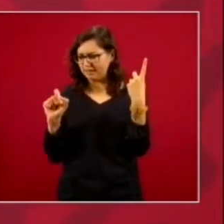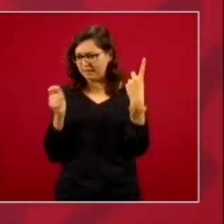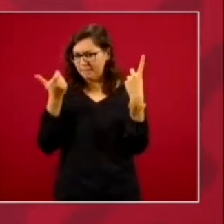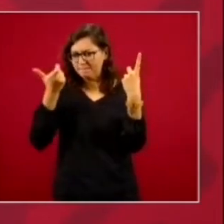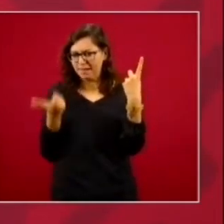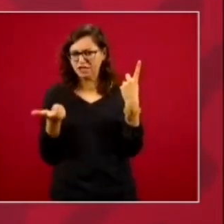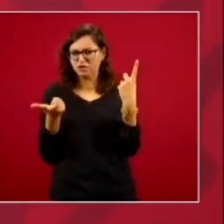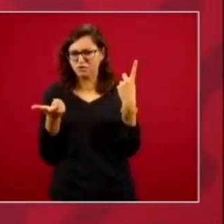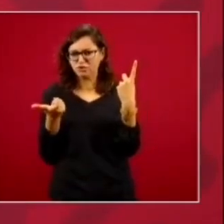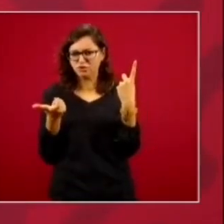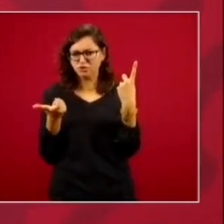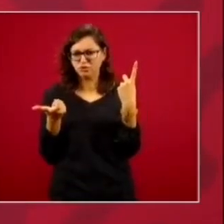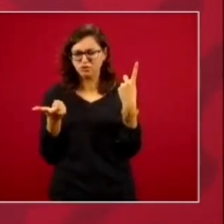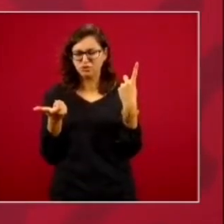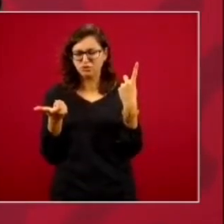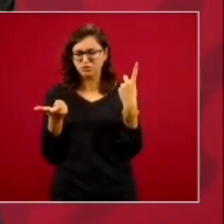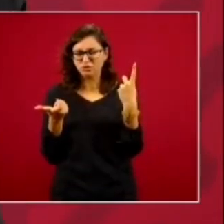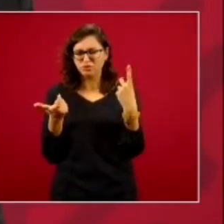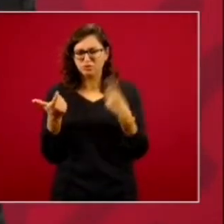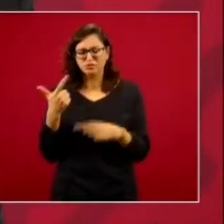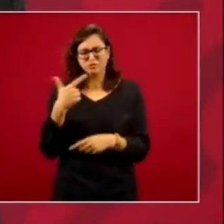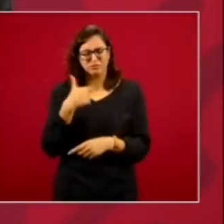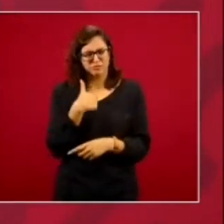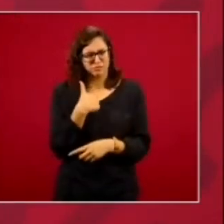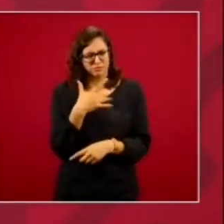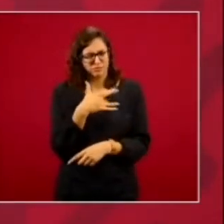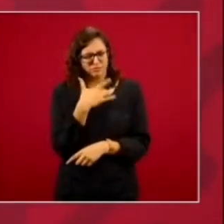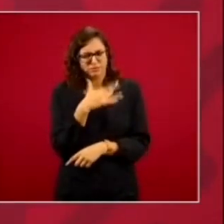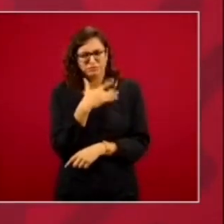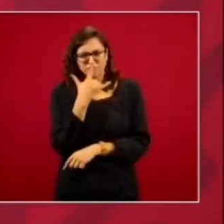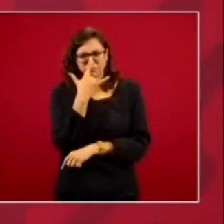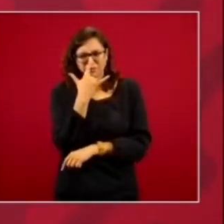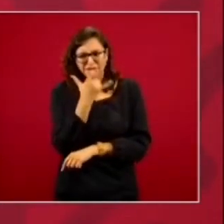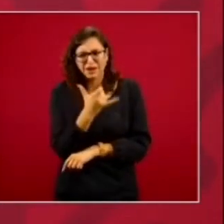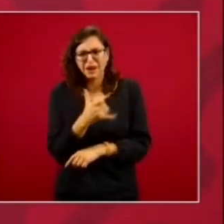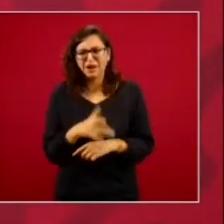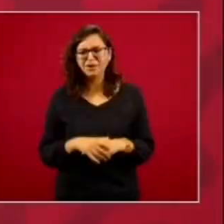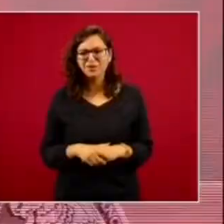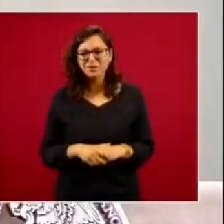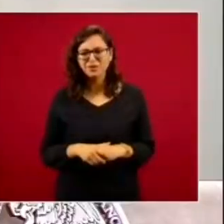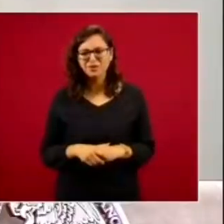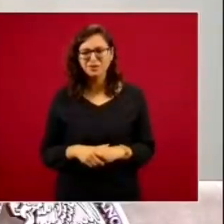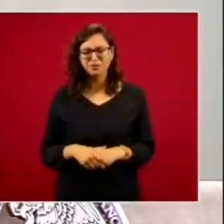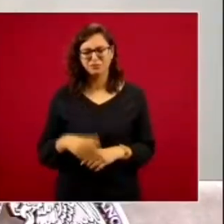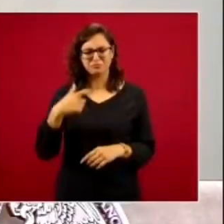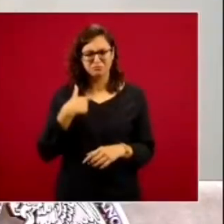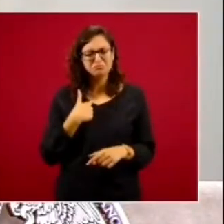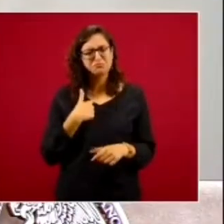Y me llamó la atención, porque yo le doy seguimiento a todo lo que es